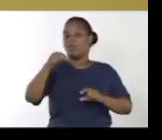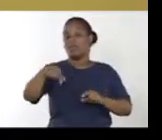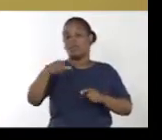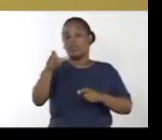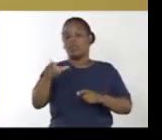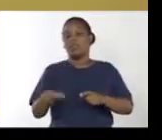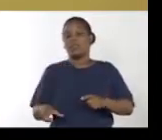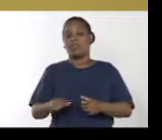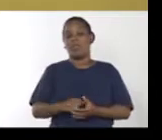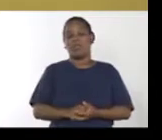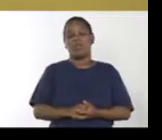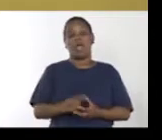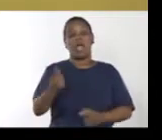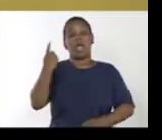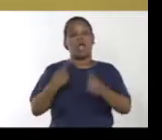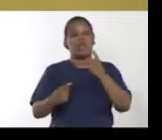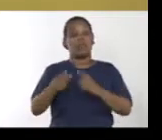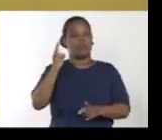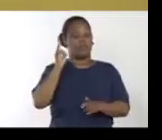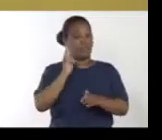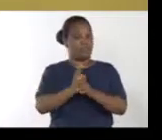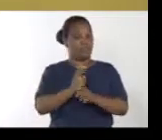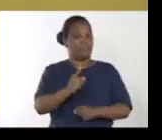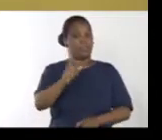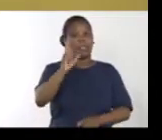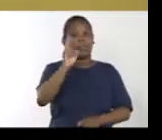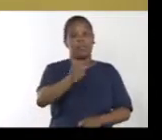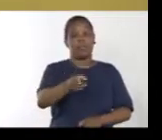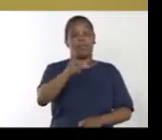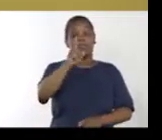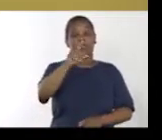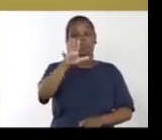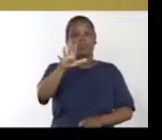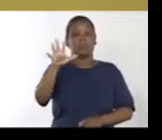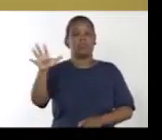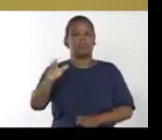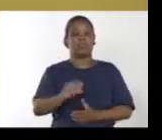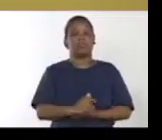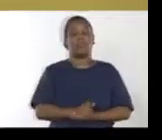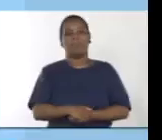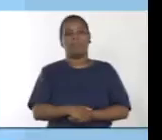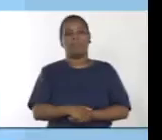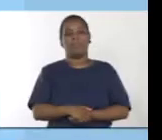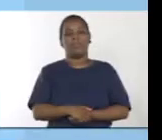esta obra. Algunas aparecen en la página 155.